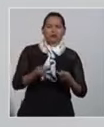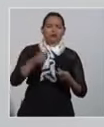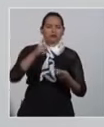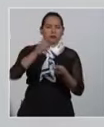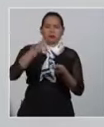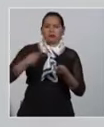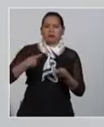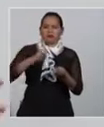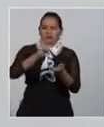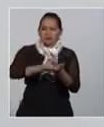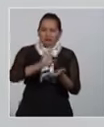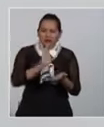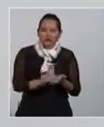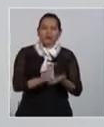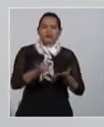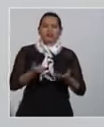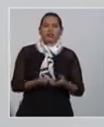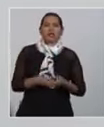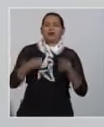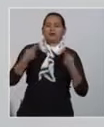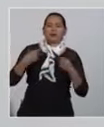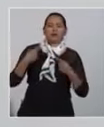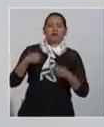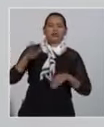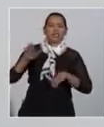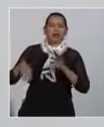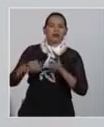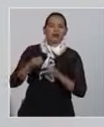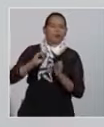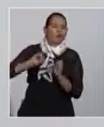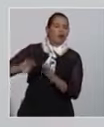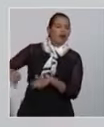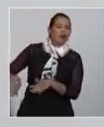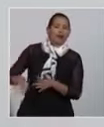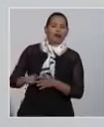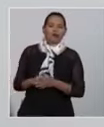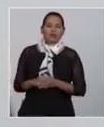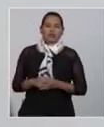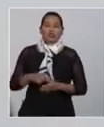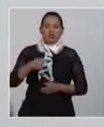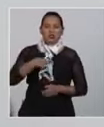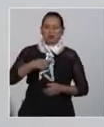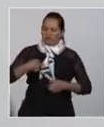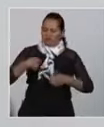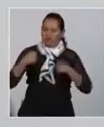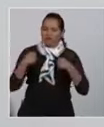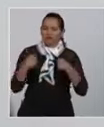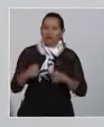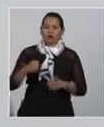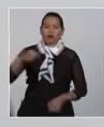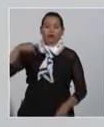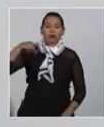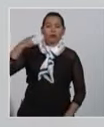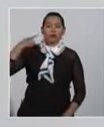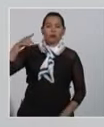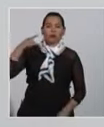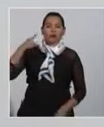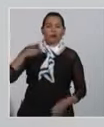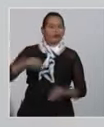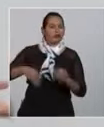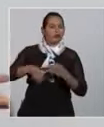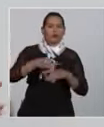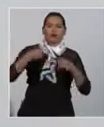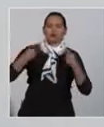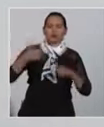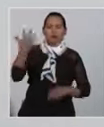muchas veces han sido olvidados por la misma sociedad. Estoy convencida que en Puebla todas las personas tenemos talento,